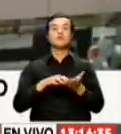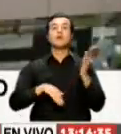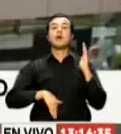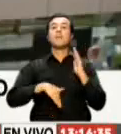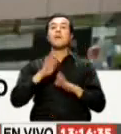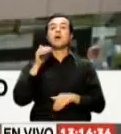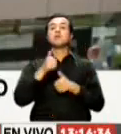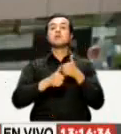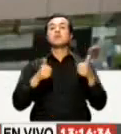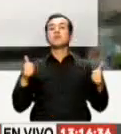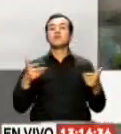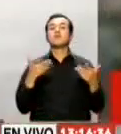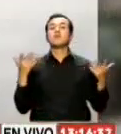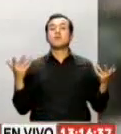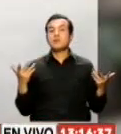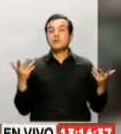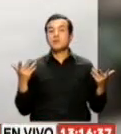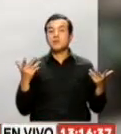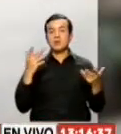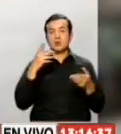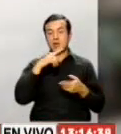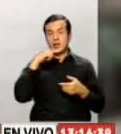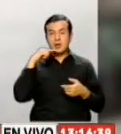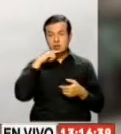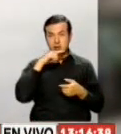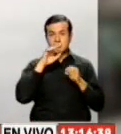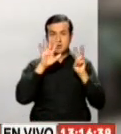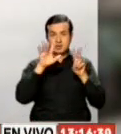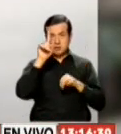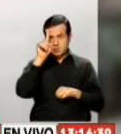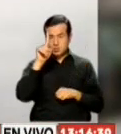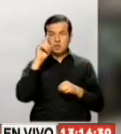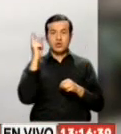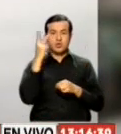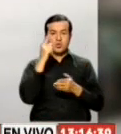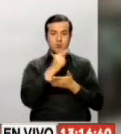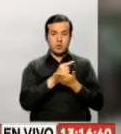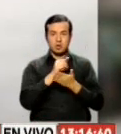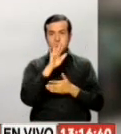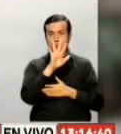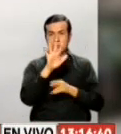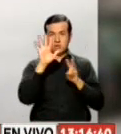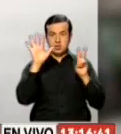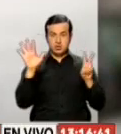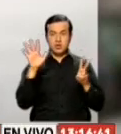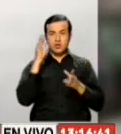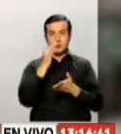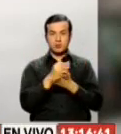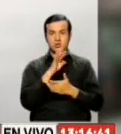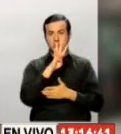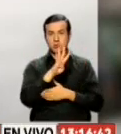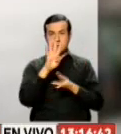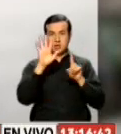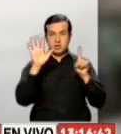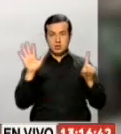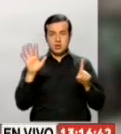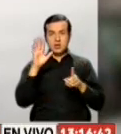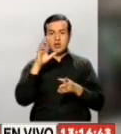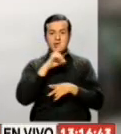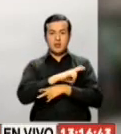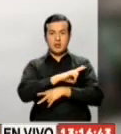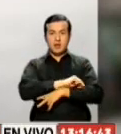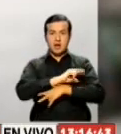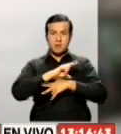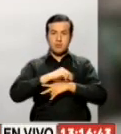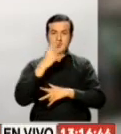mayor número de candidaturas inscritas son Cañar con 71, seguida de Guayas con 57, Cotopaxi 46, Napo